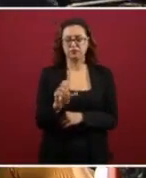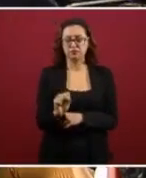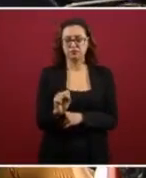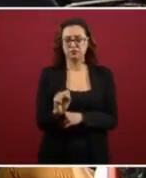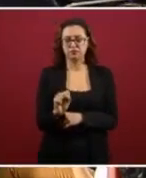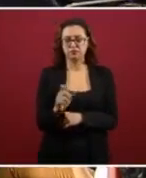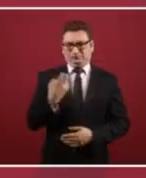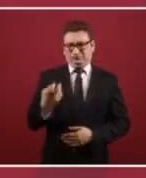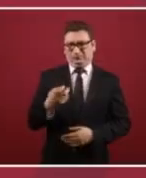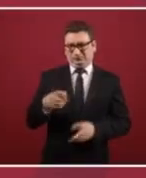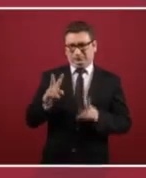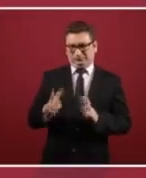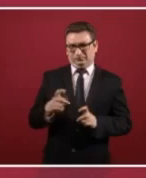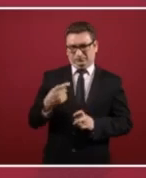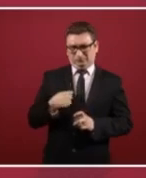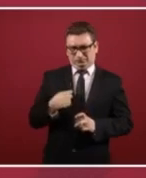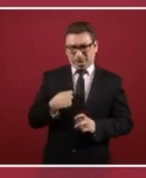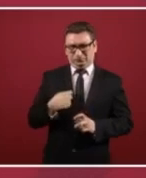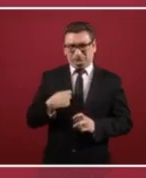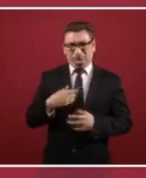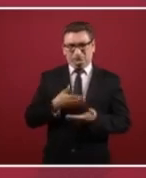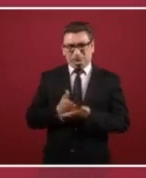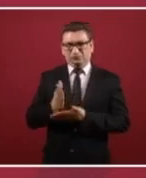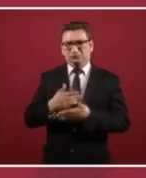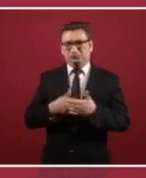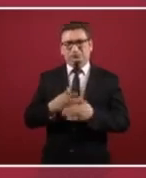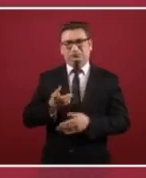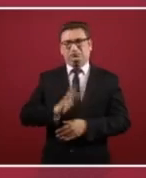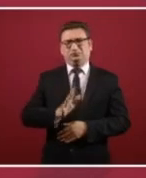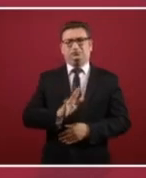involucrado en este asunto. Es algo incluso que